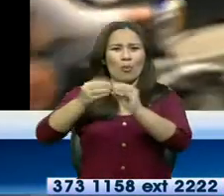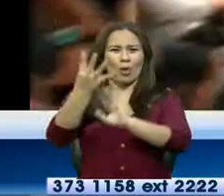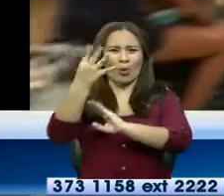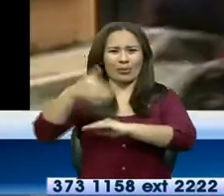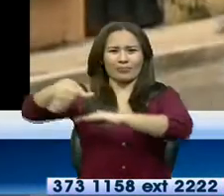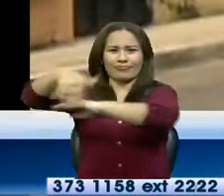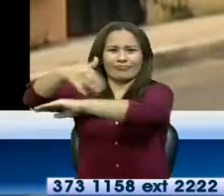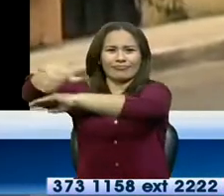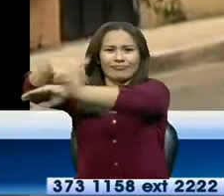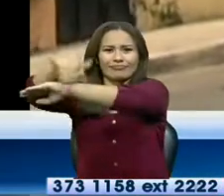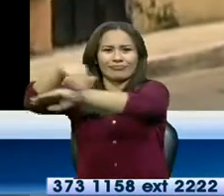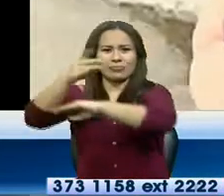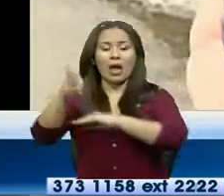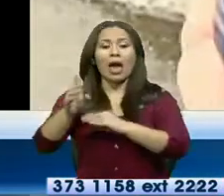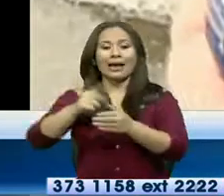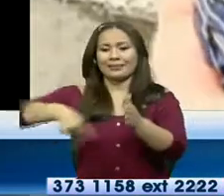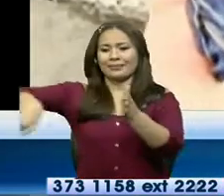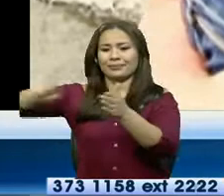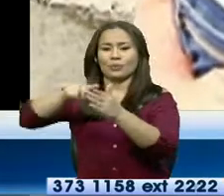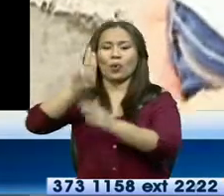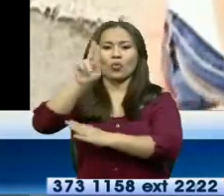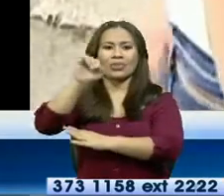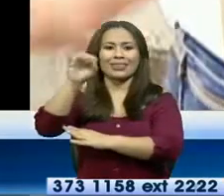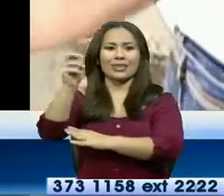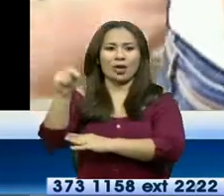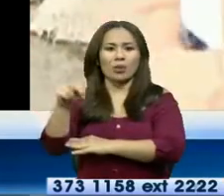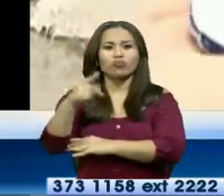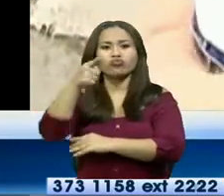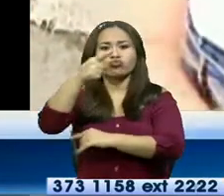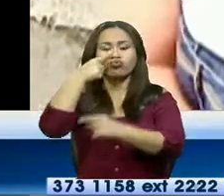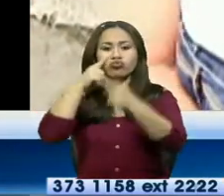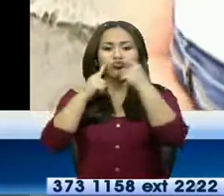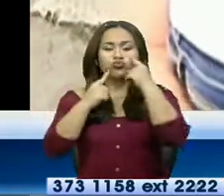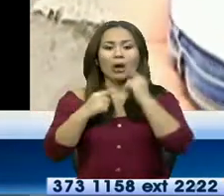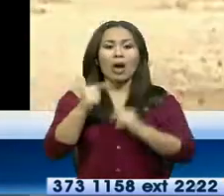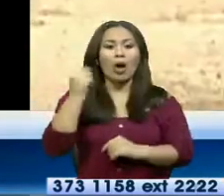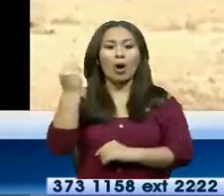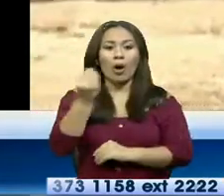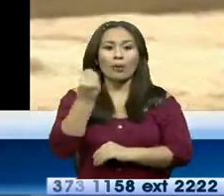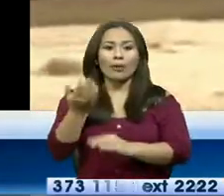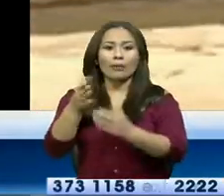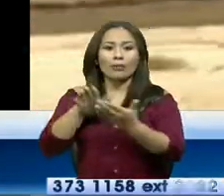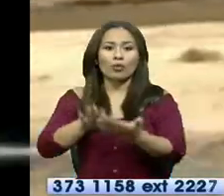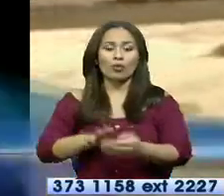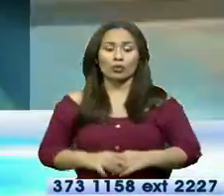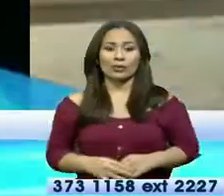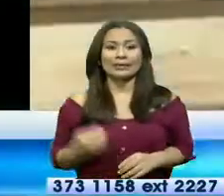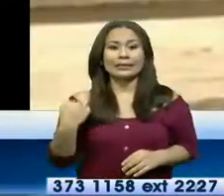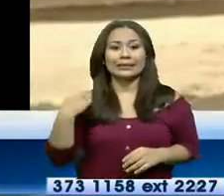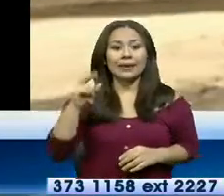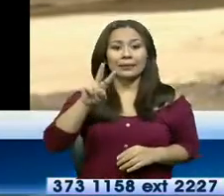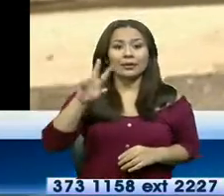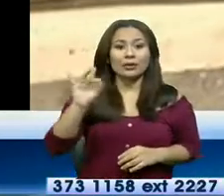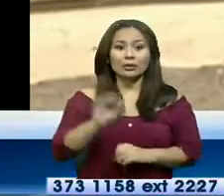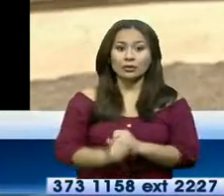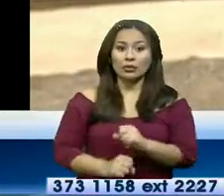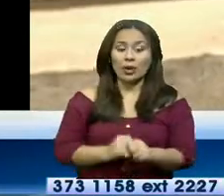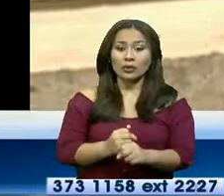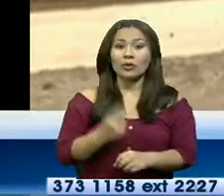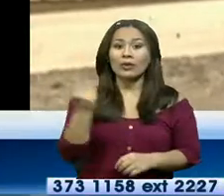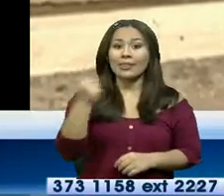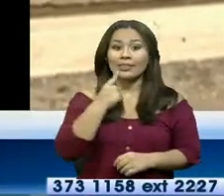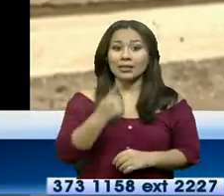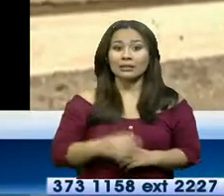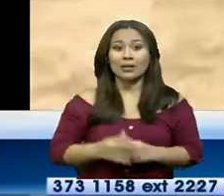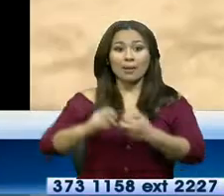cooperativa Unión de Bananeros, lloraban la muerte de un joven padre de familia, de solo 28 años. Aseguran que el